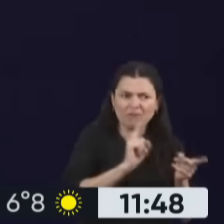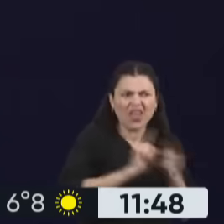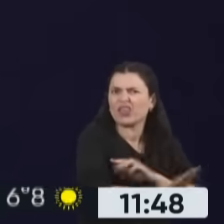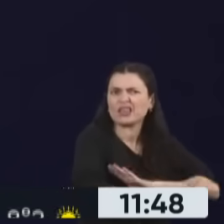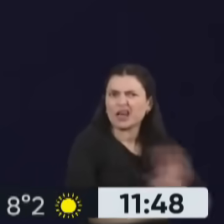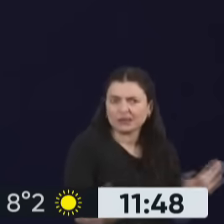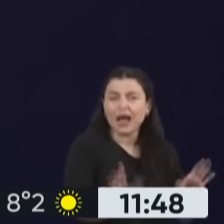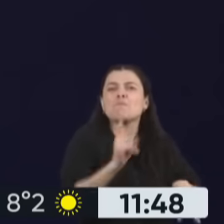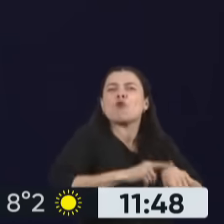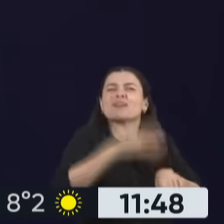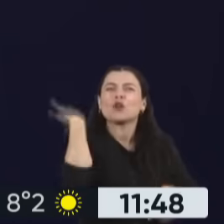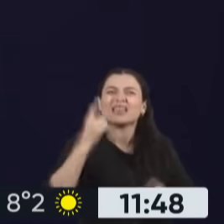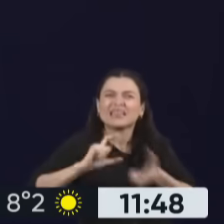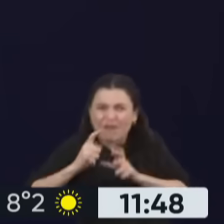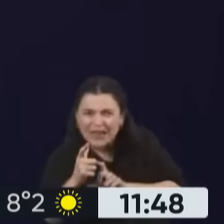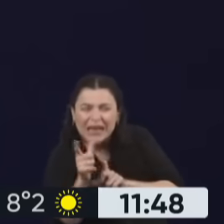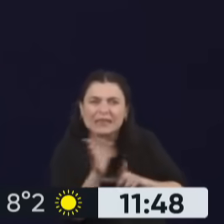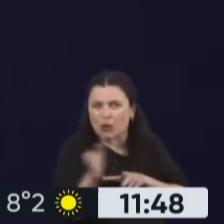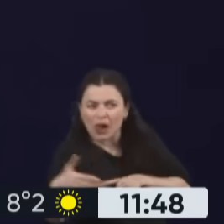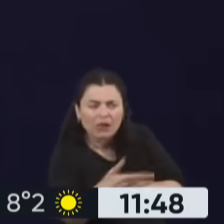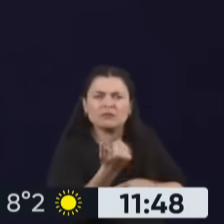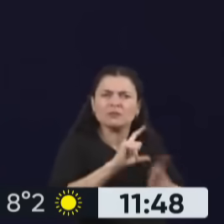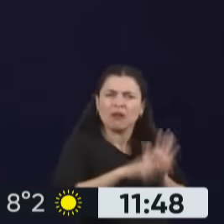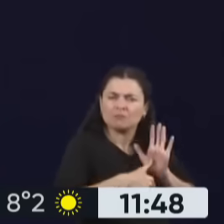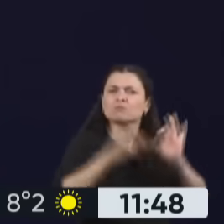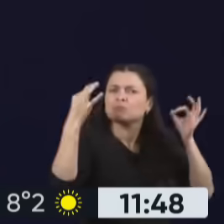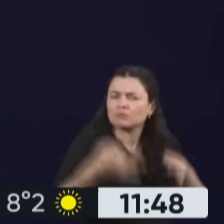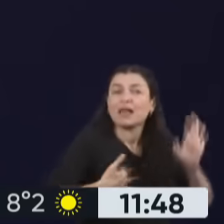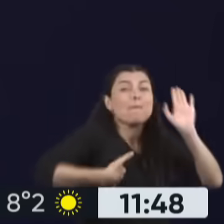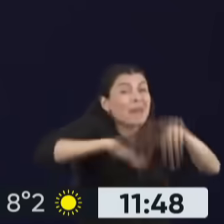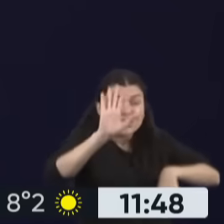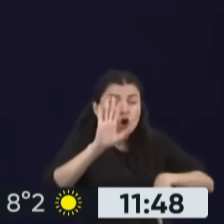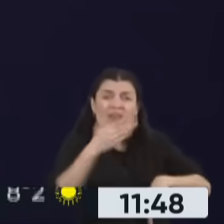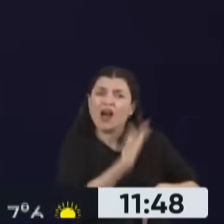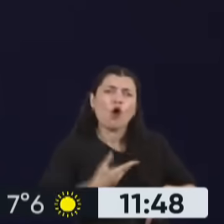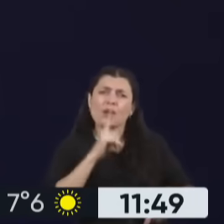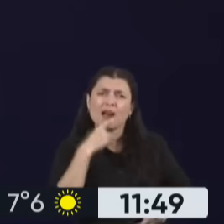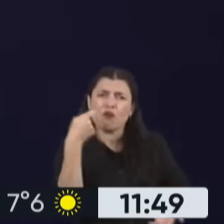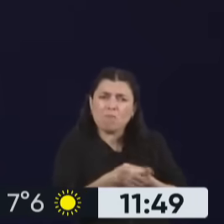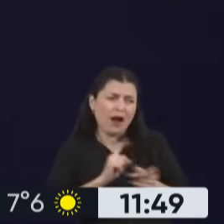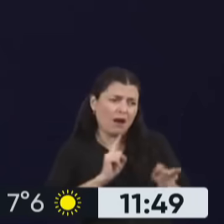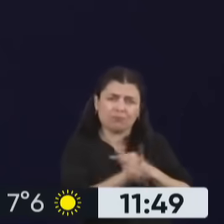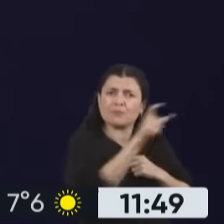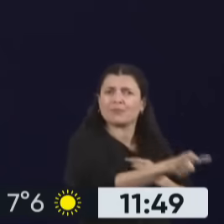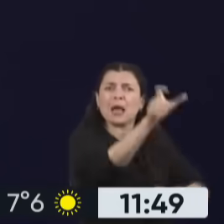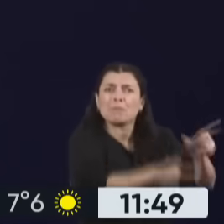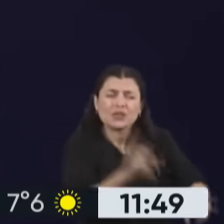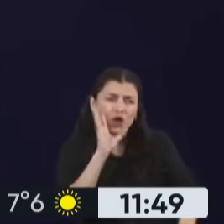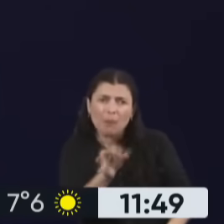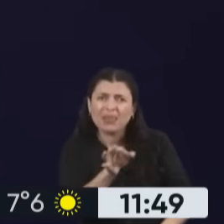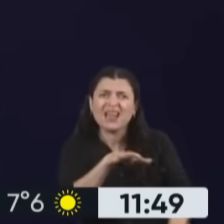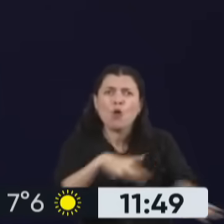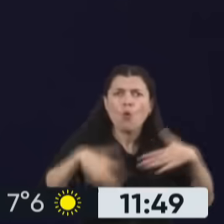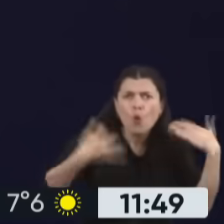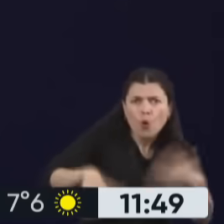hubo transferencias al municipio, pero la gran mayoría eran ayudas directas a la gente que lo requería. Y así